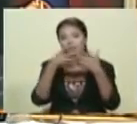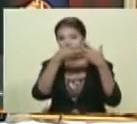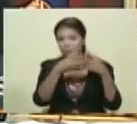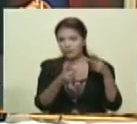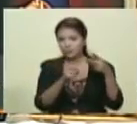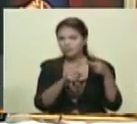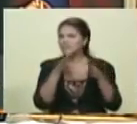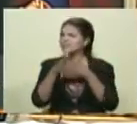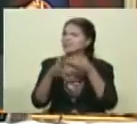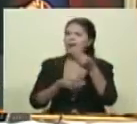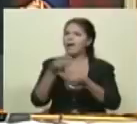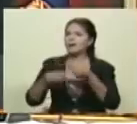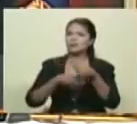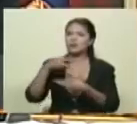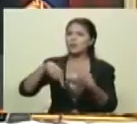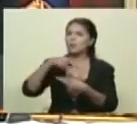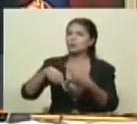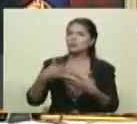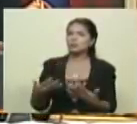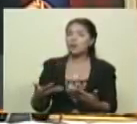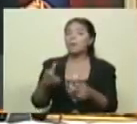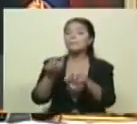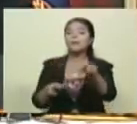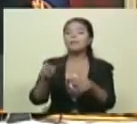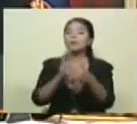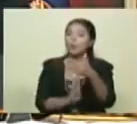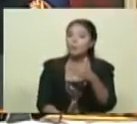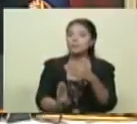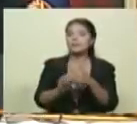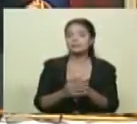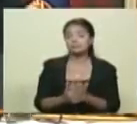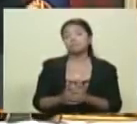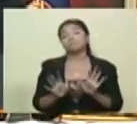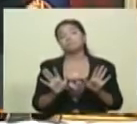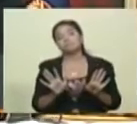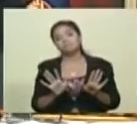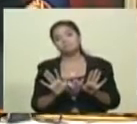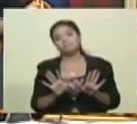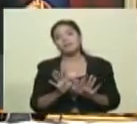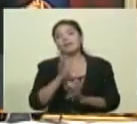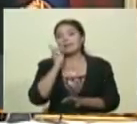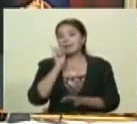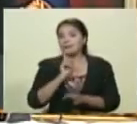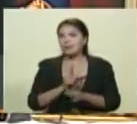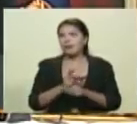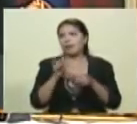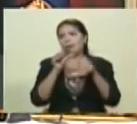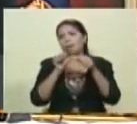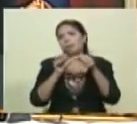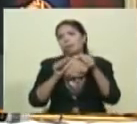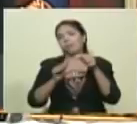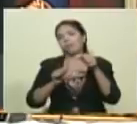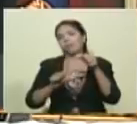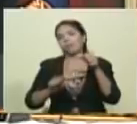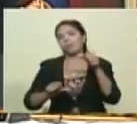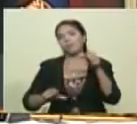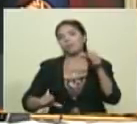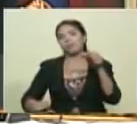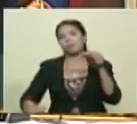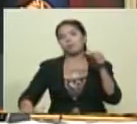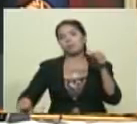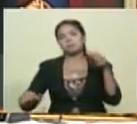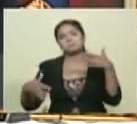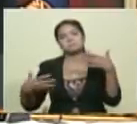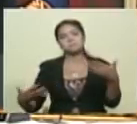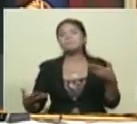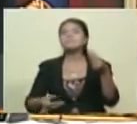¿Qué ha hecho la revolución bolivariana por los humildes? Bueno, ya ahí tendríamos que explayarnos. ¿Qué